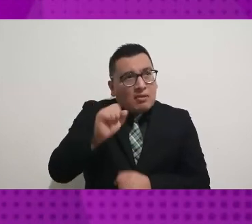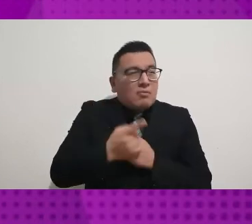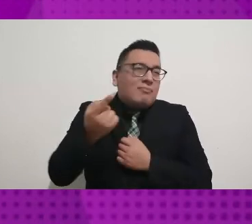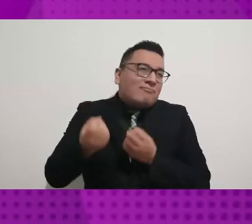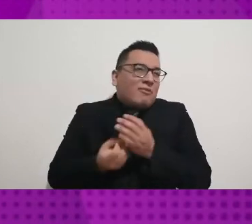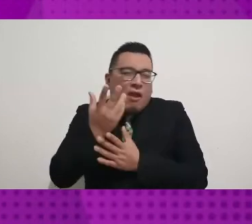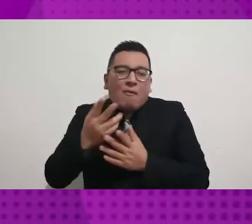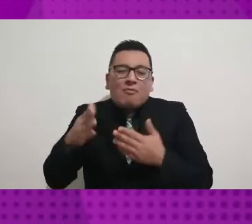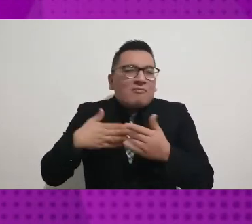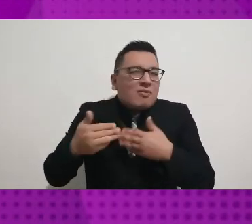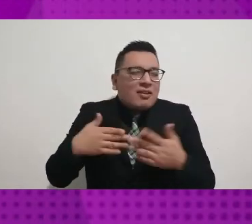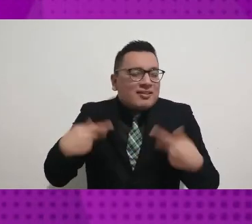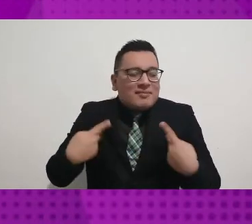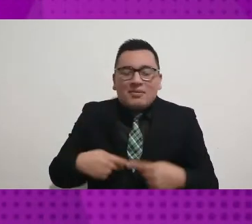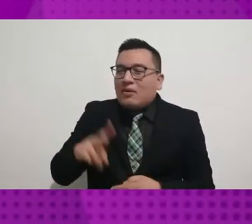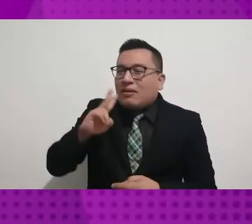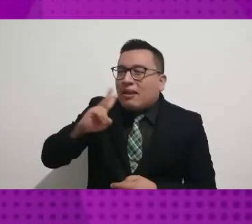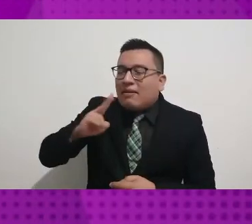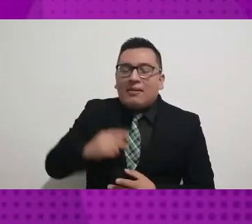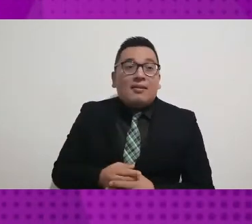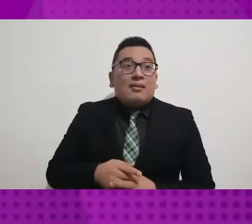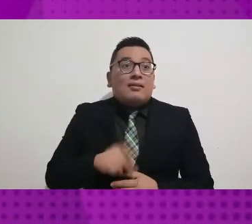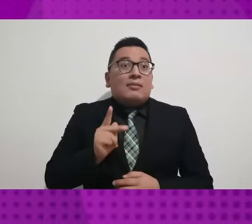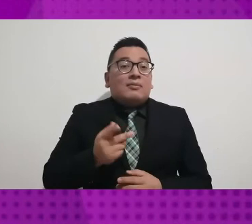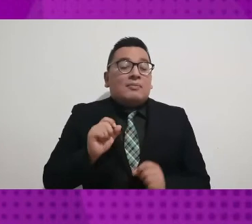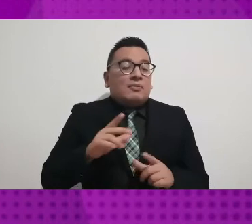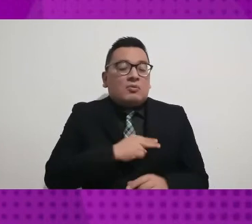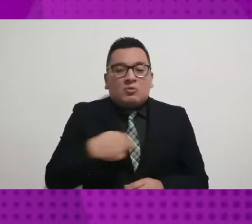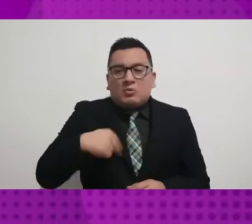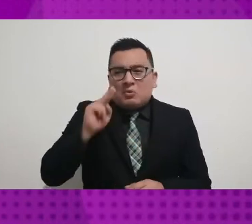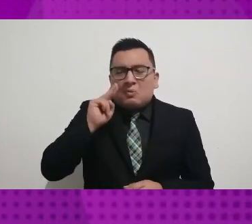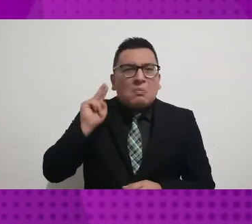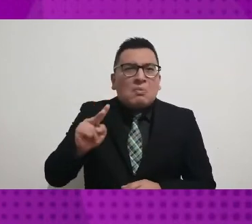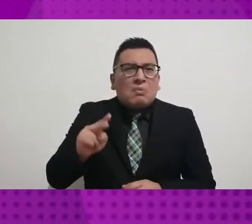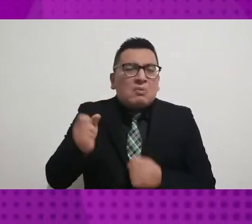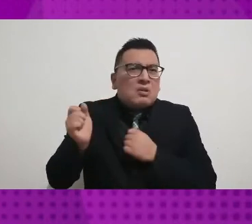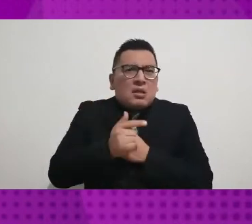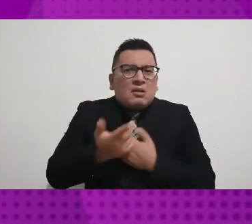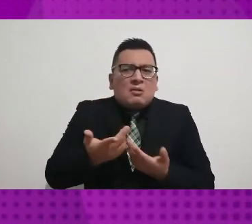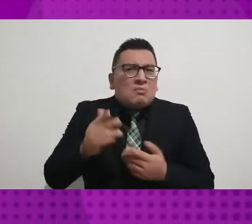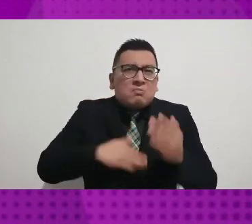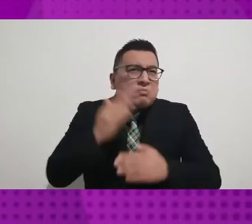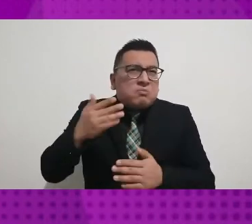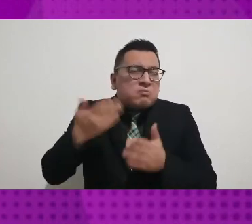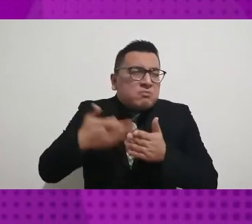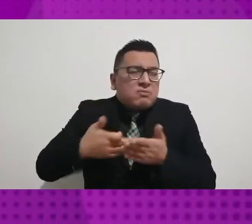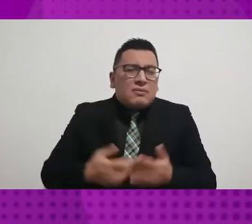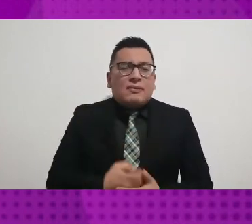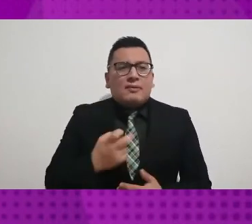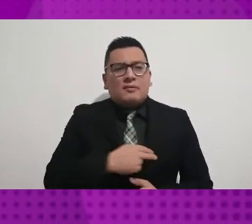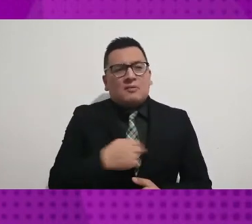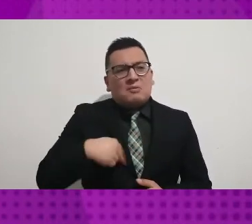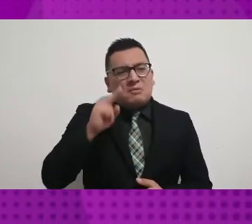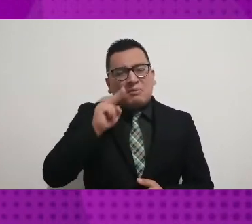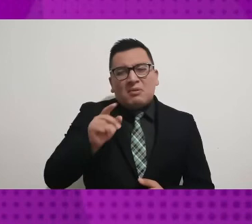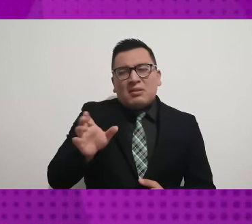su novedad y dada su reciente incorporación, y que pues en algún proceso que veamos que no sean tan exitosas